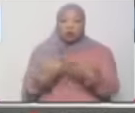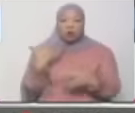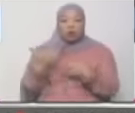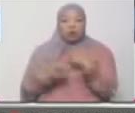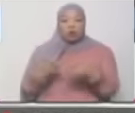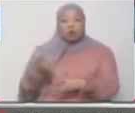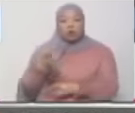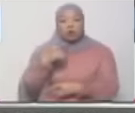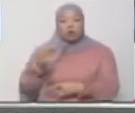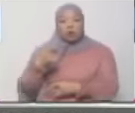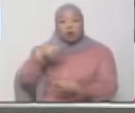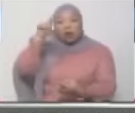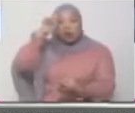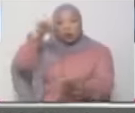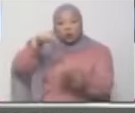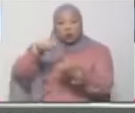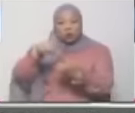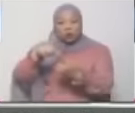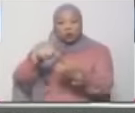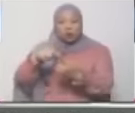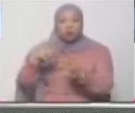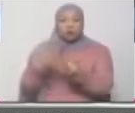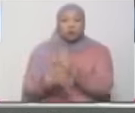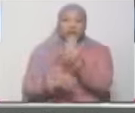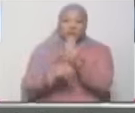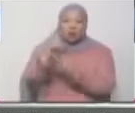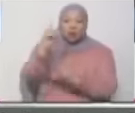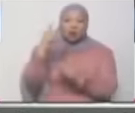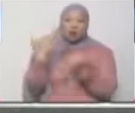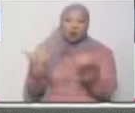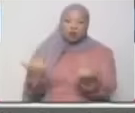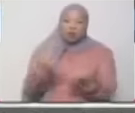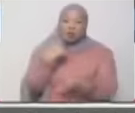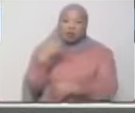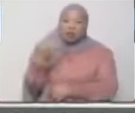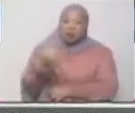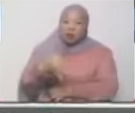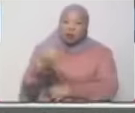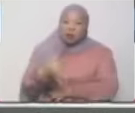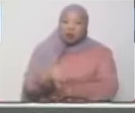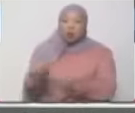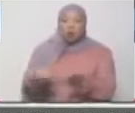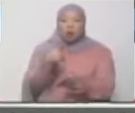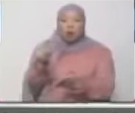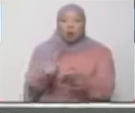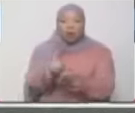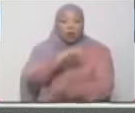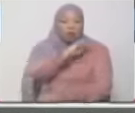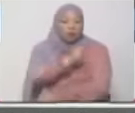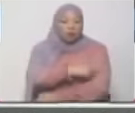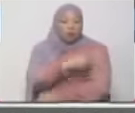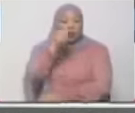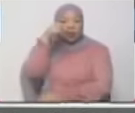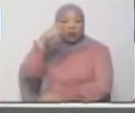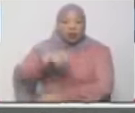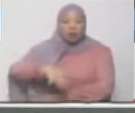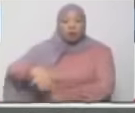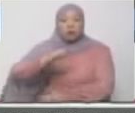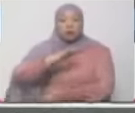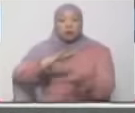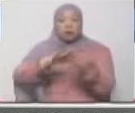buscar caminos para el desarrollo, el desenlace verdadero, completo del poder popular,